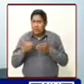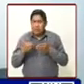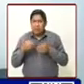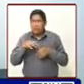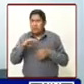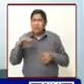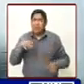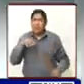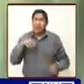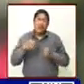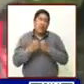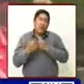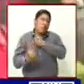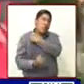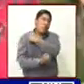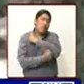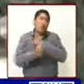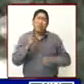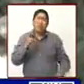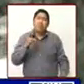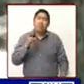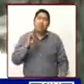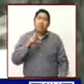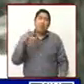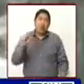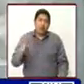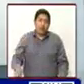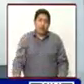en la localidad de Puente Villa.